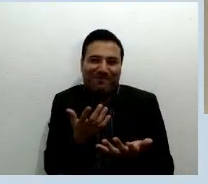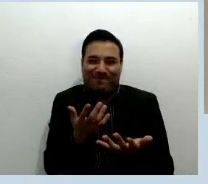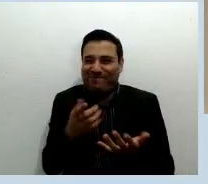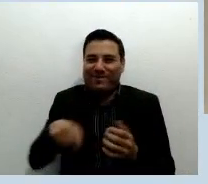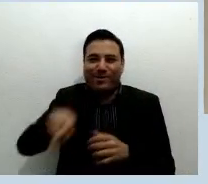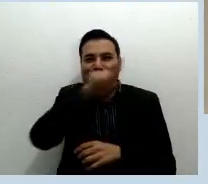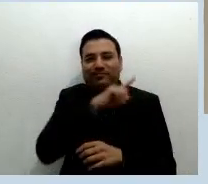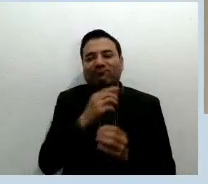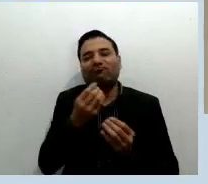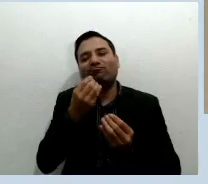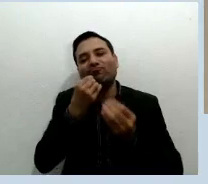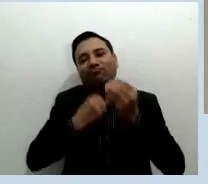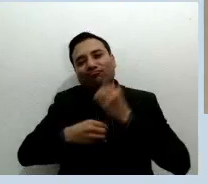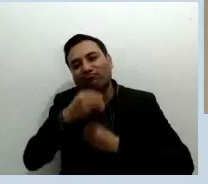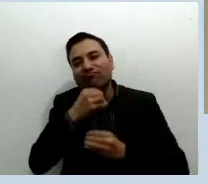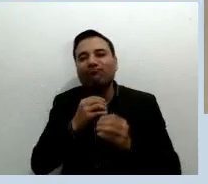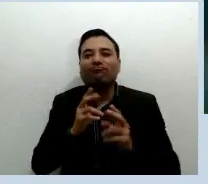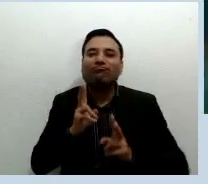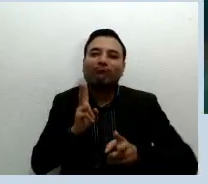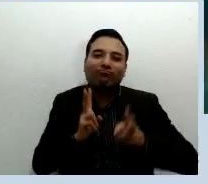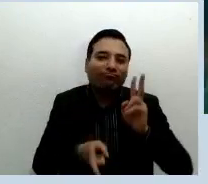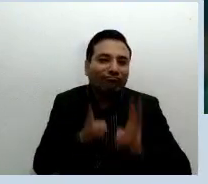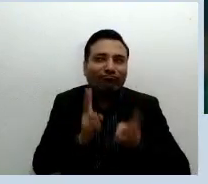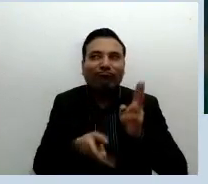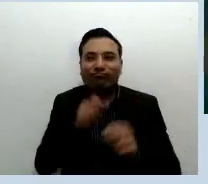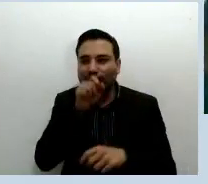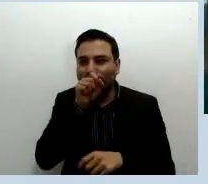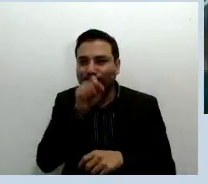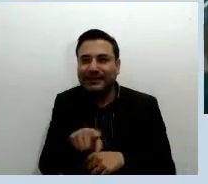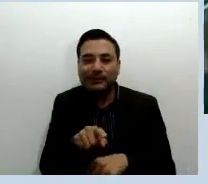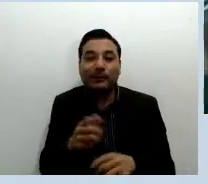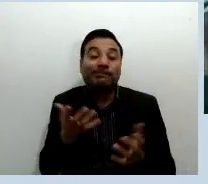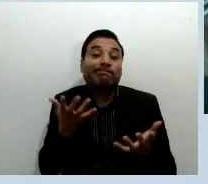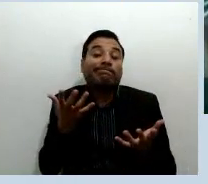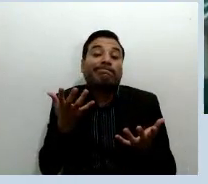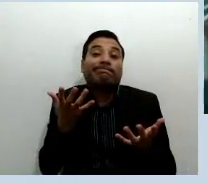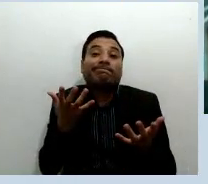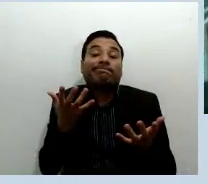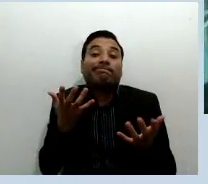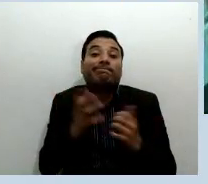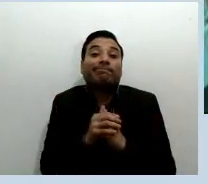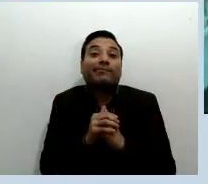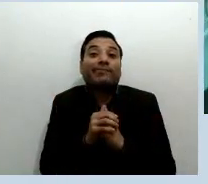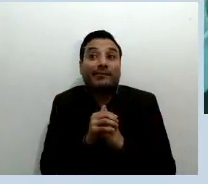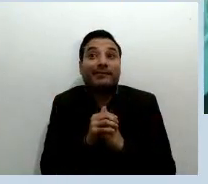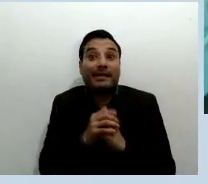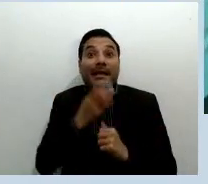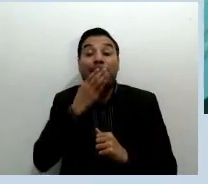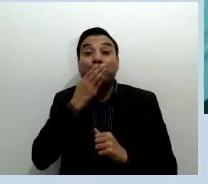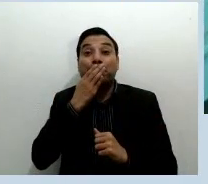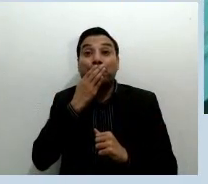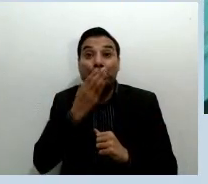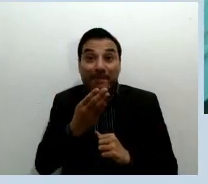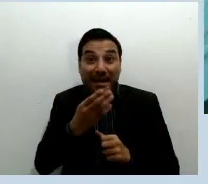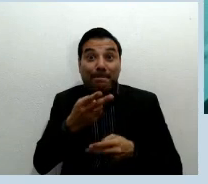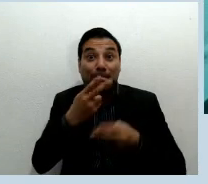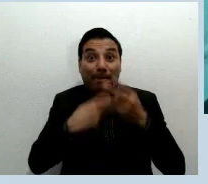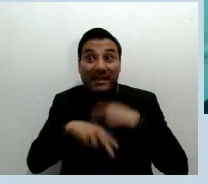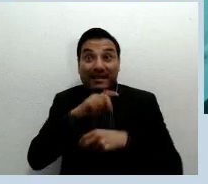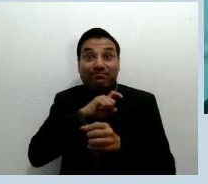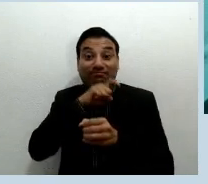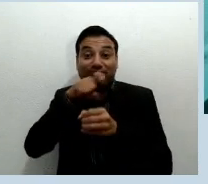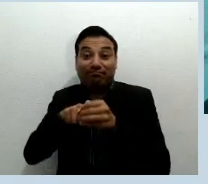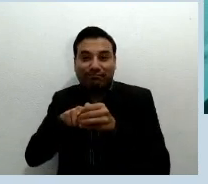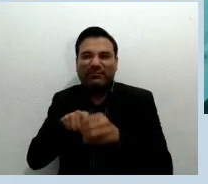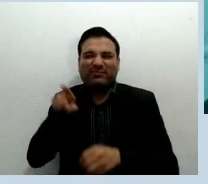alimentos y pues en esa en esa bienvenida leímos el manifiesto Bueno nos